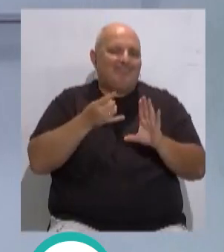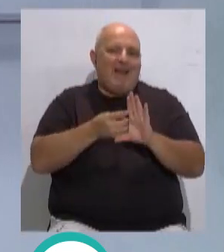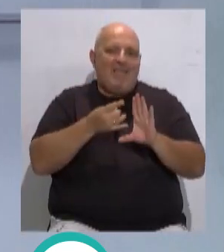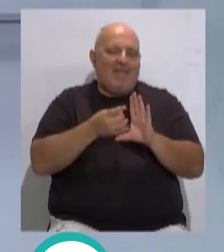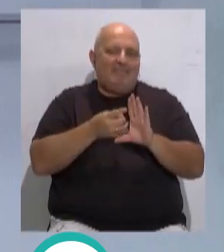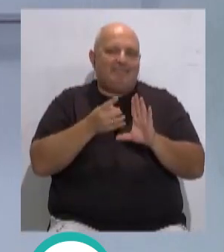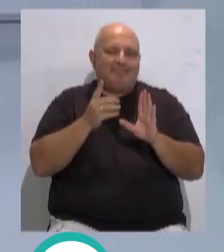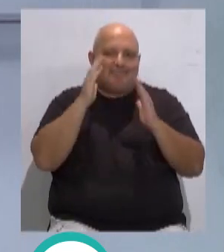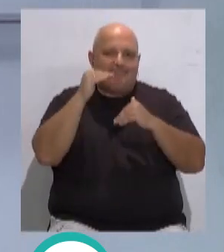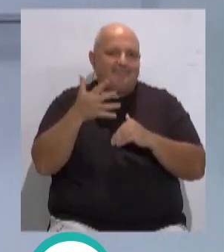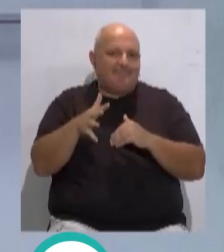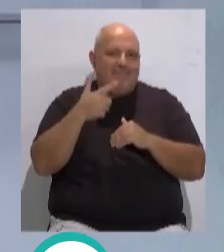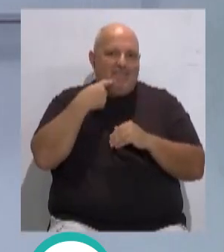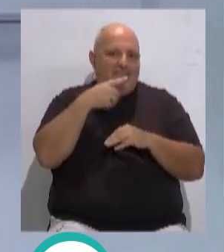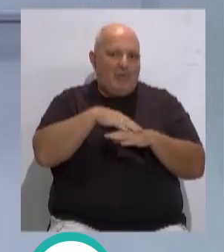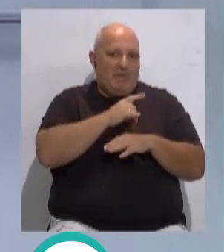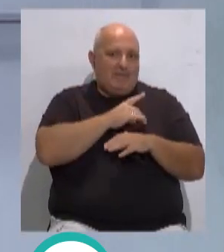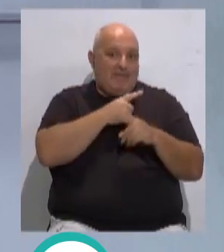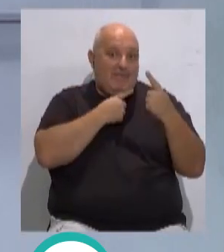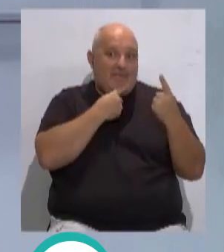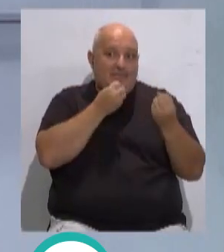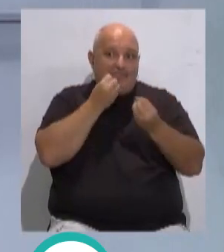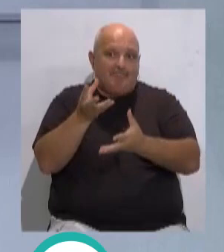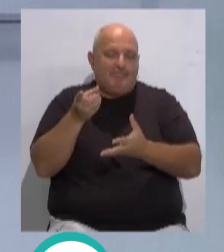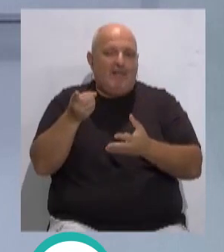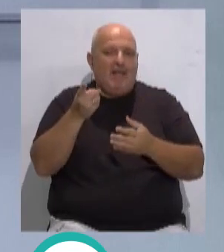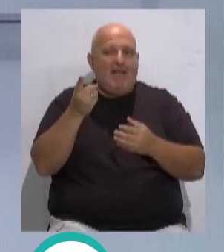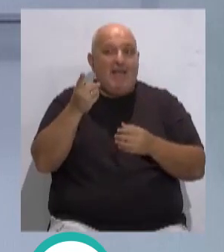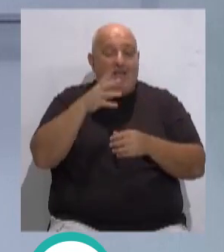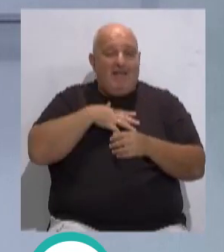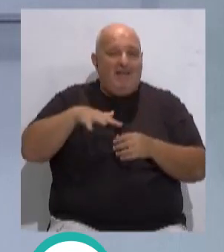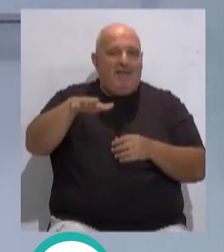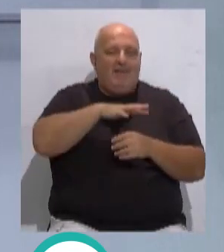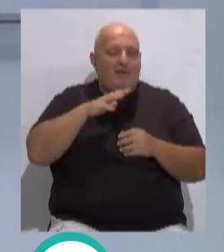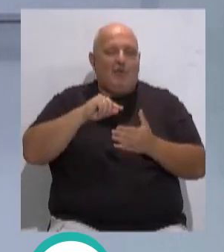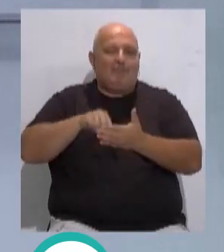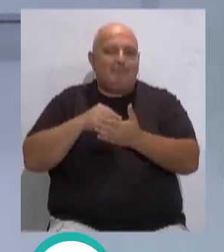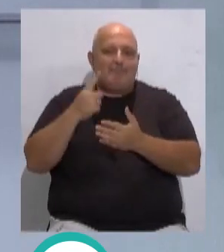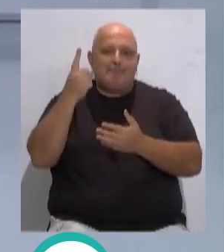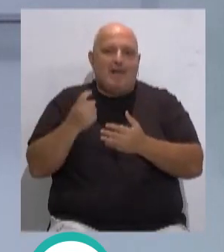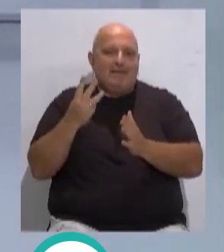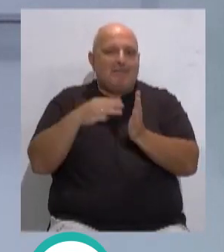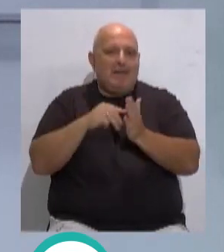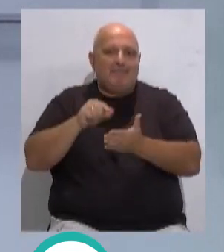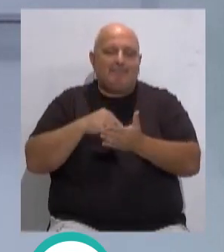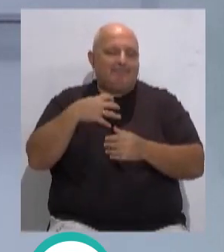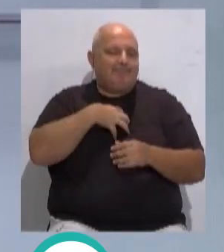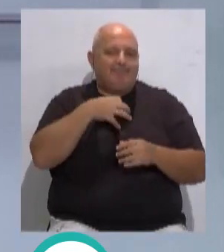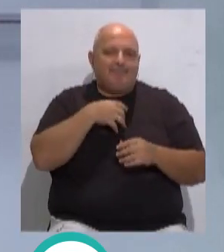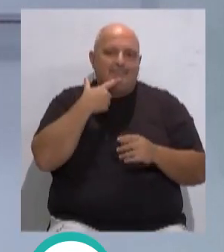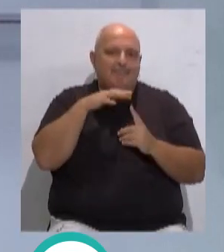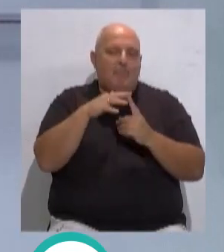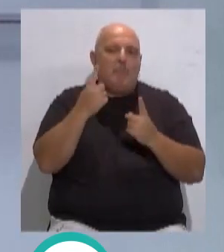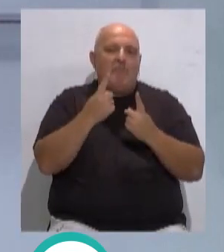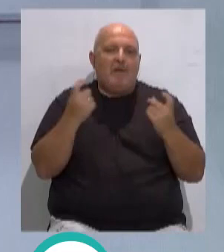calidad asistencial. El sindicato señala que la autoridad sanitaria no va a poder contratar a los 3.000 profesionales